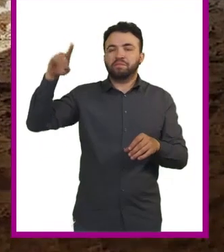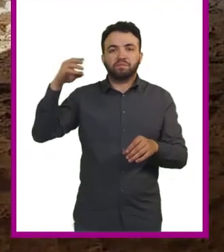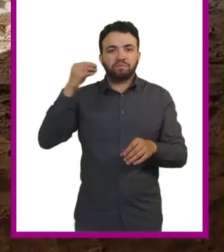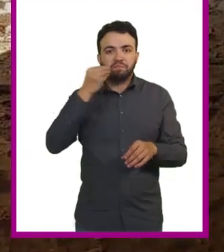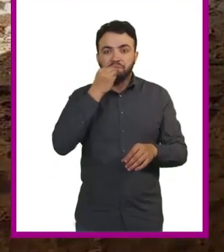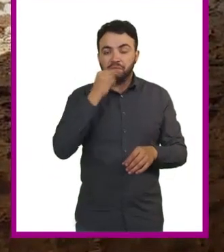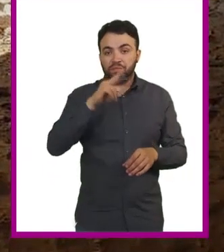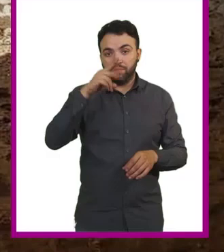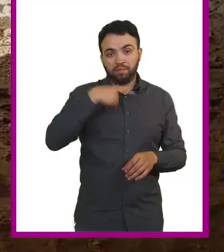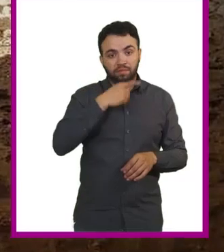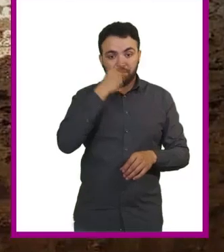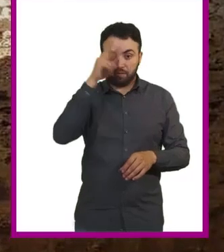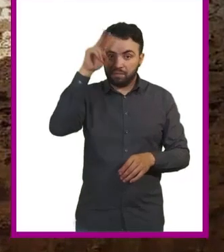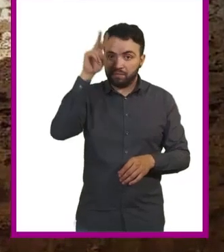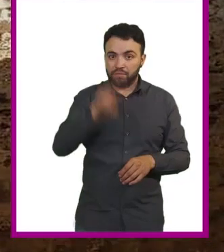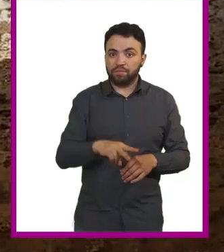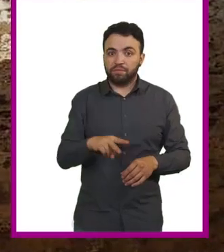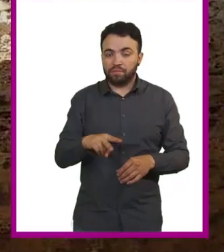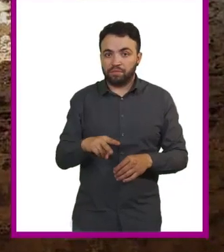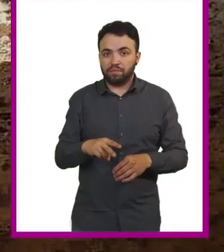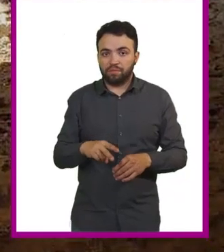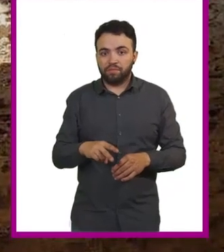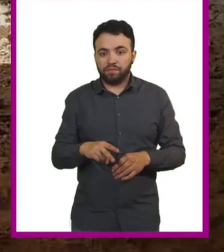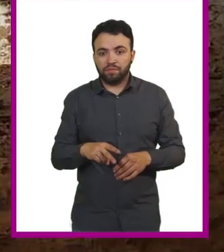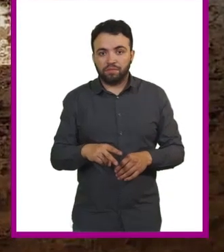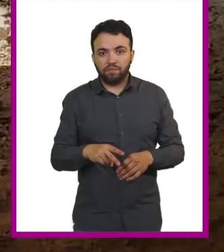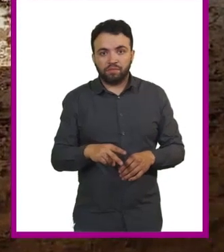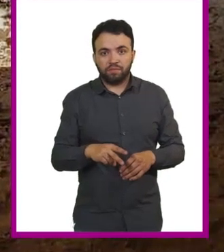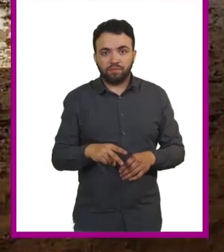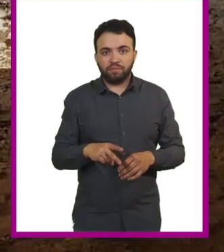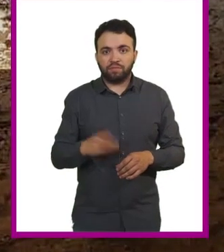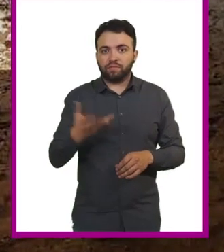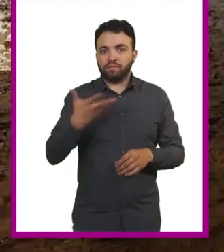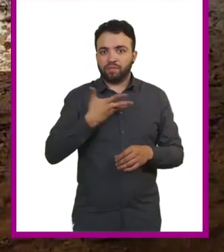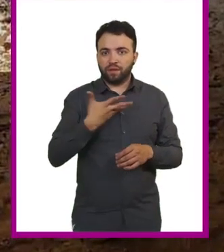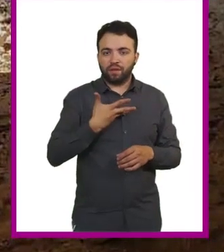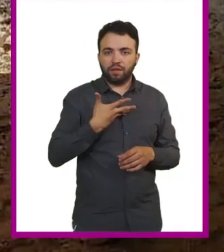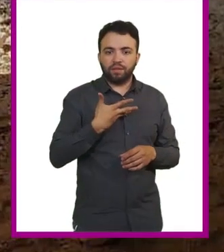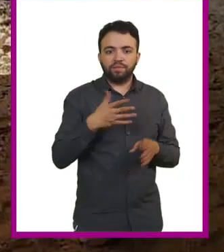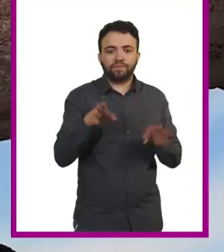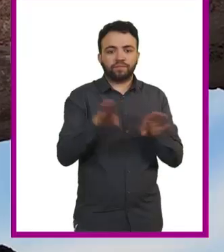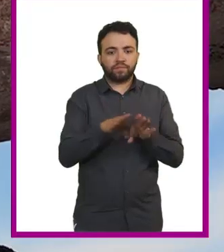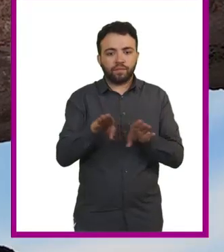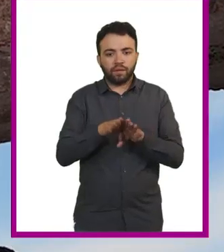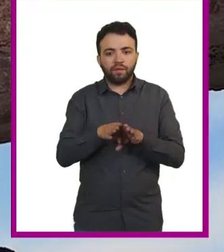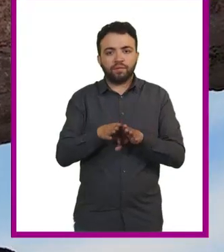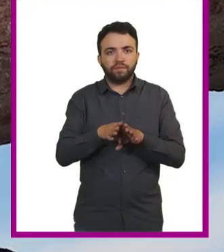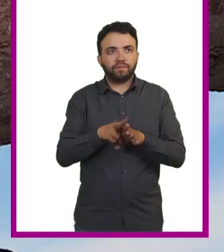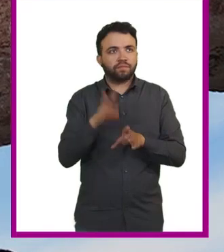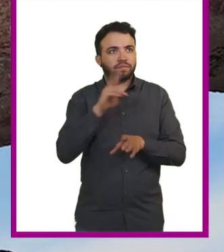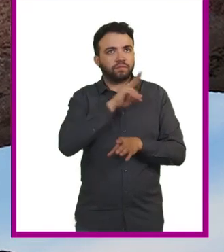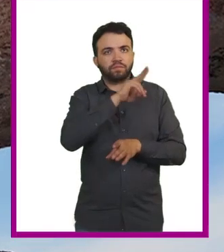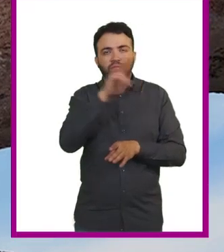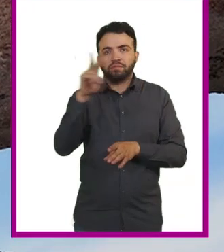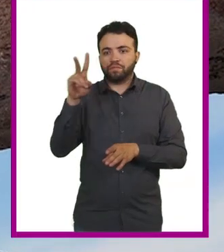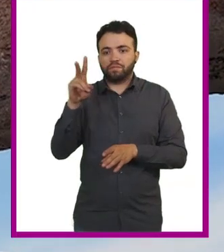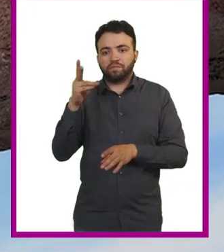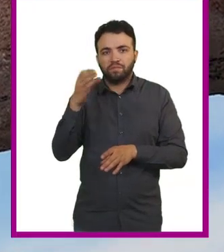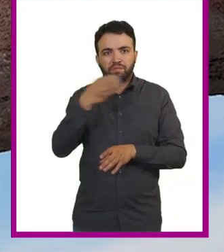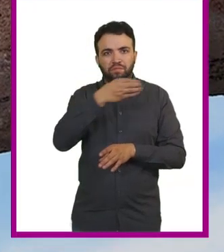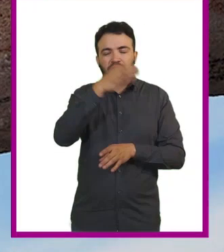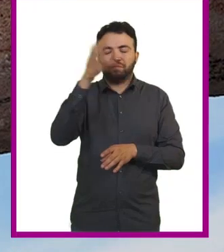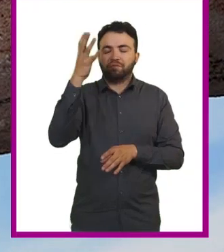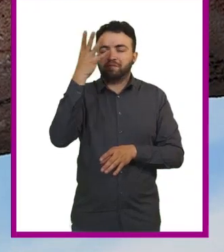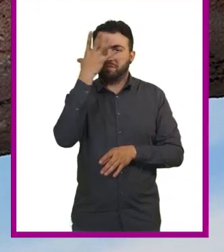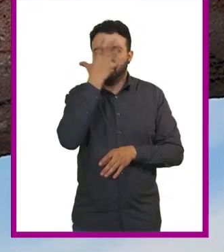sinceramente está, de alguna manera está mapeando el paisaje. Es increíble la cantidad de